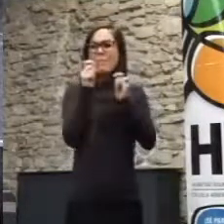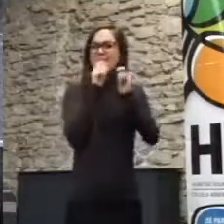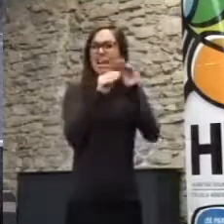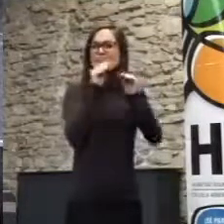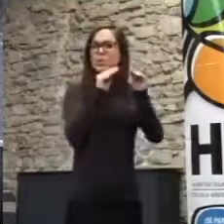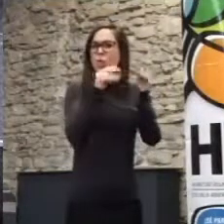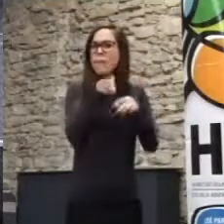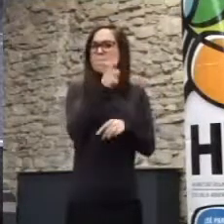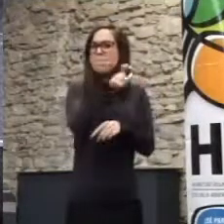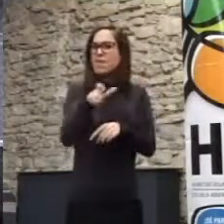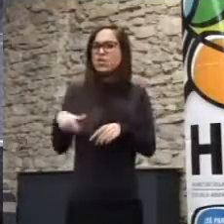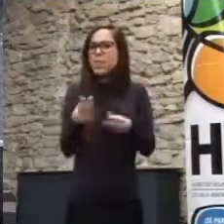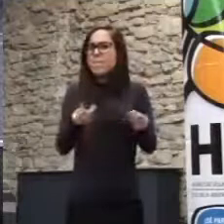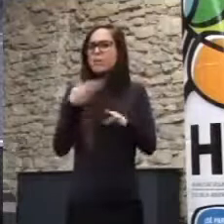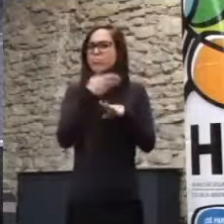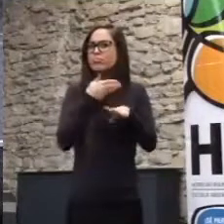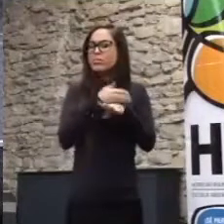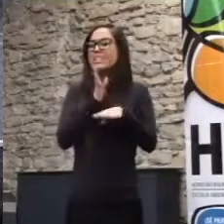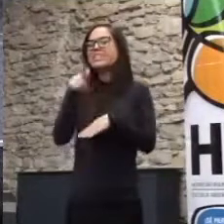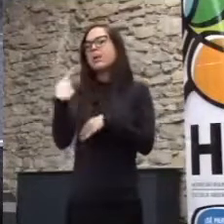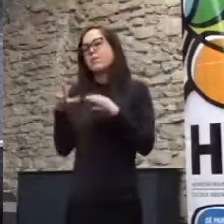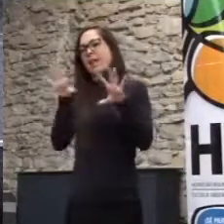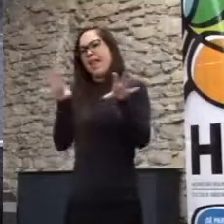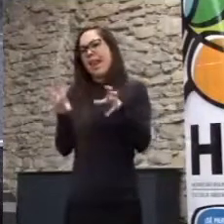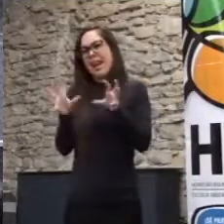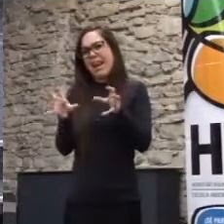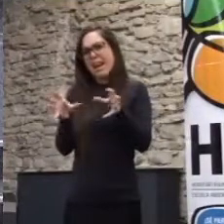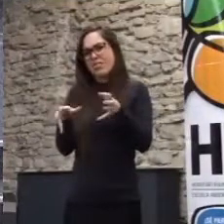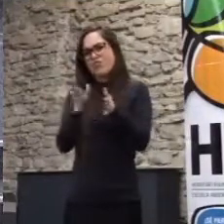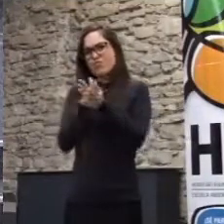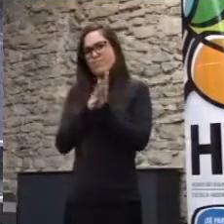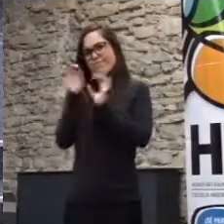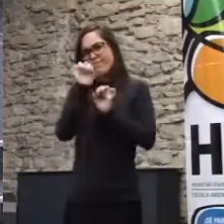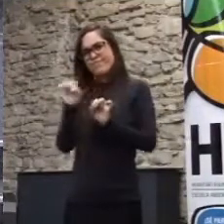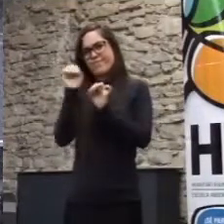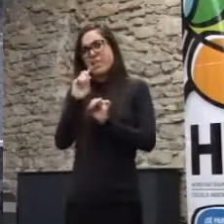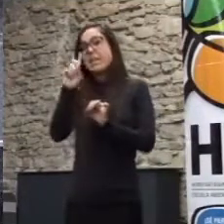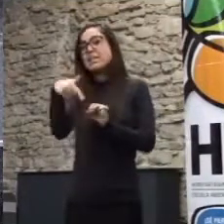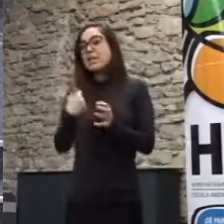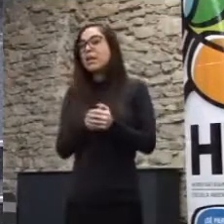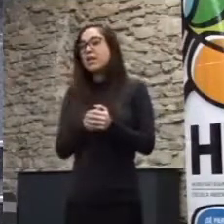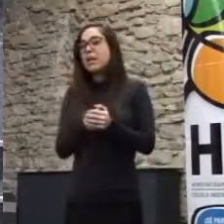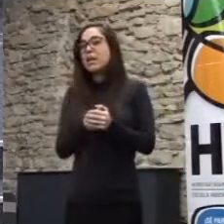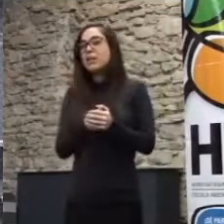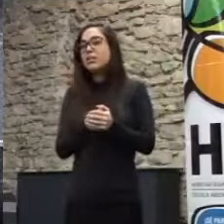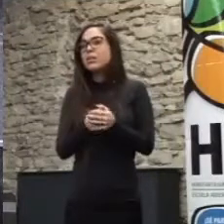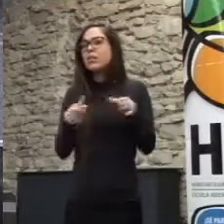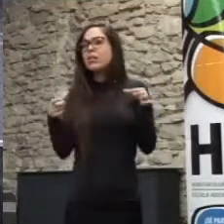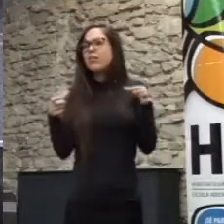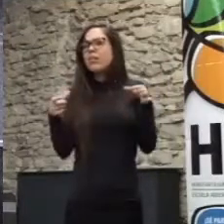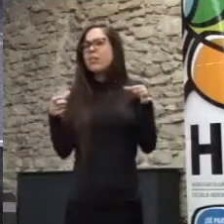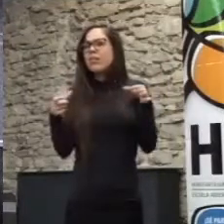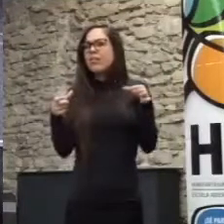una cosa que utilizan los compañeros de radio aquí en Vitoria, que es el pasacortes. El pasacortes